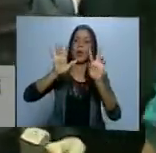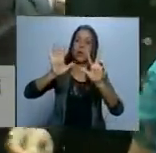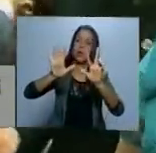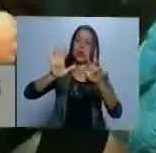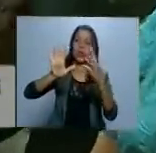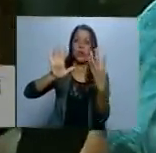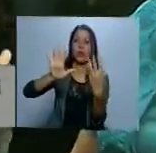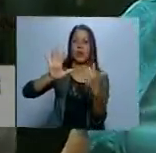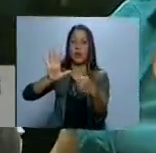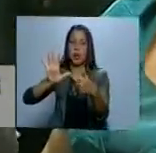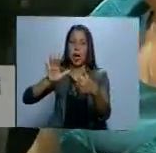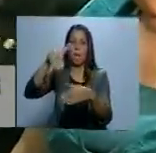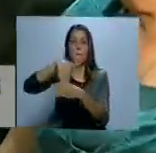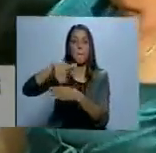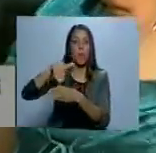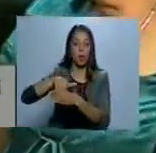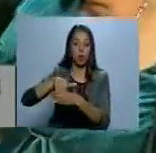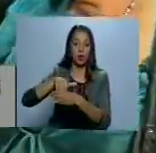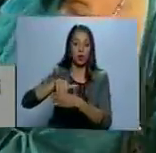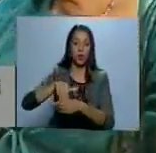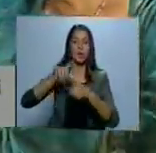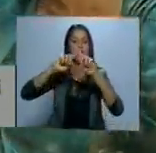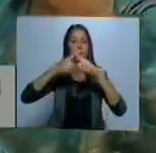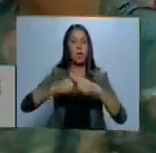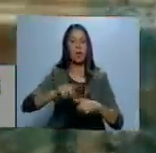649.896 votos, lo que corresponde a un